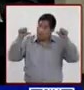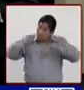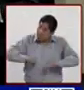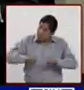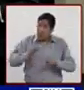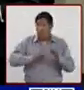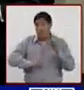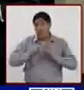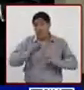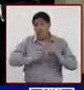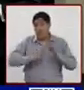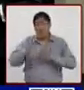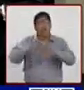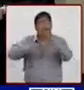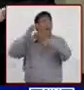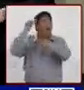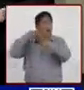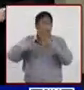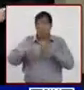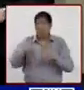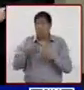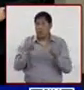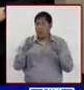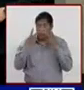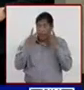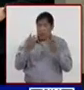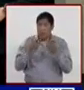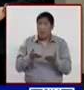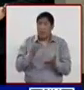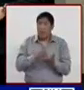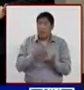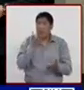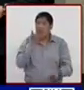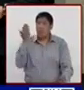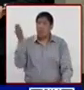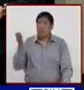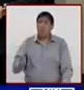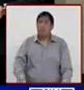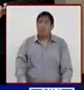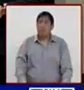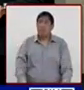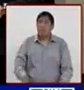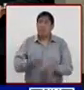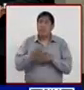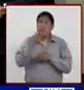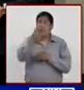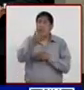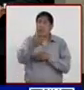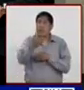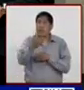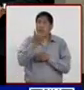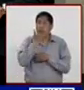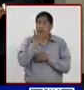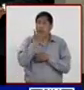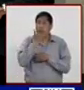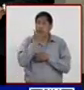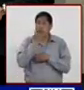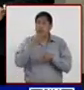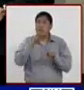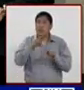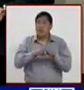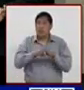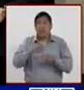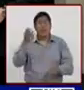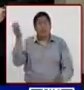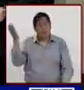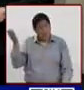tener algún tipo de antecedentes. A ver. Pero vamos a ver. Una vez más. Ahí está. Es el que está adelante. Toma justamente el asiento que va. Abre